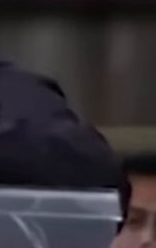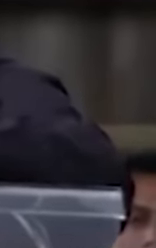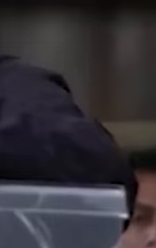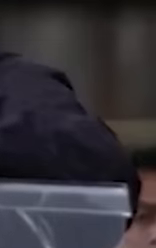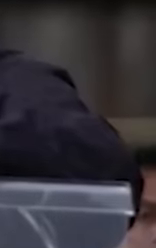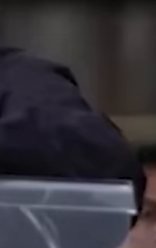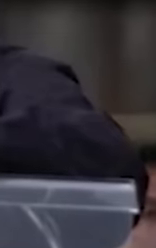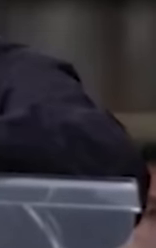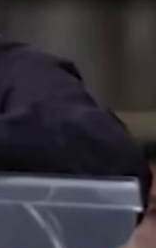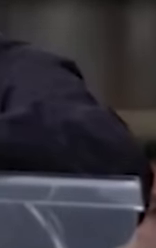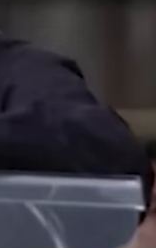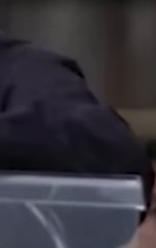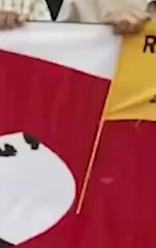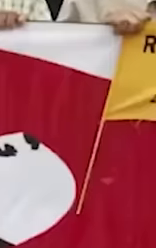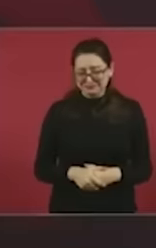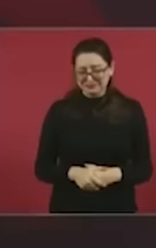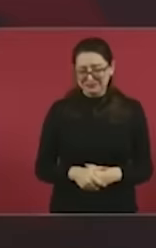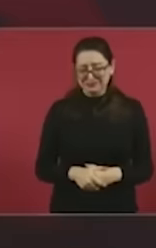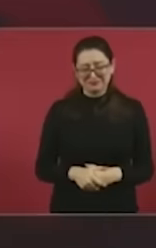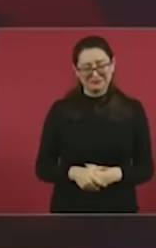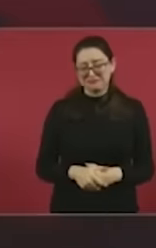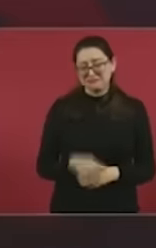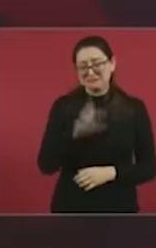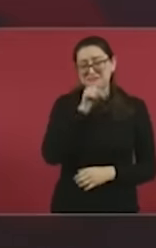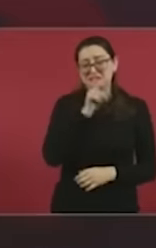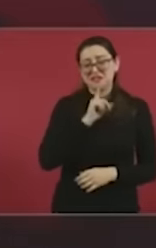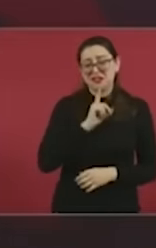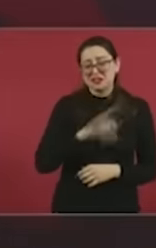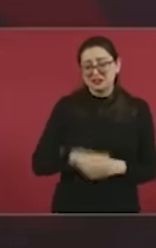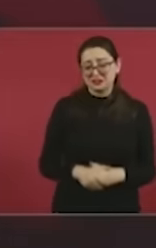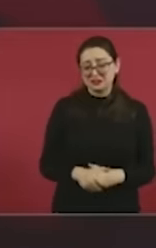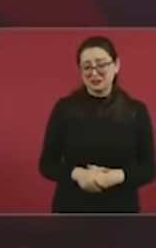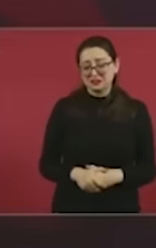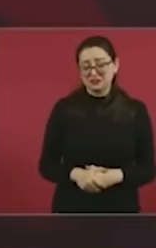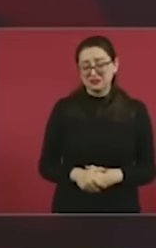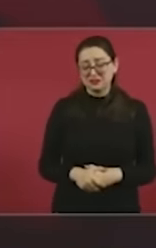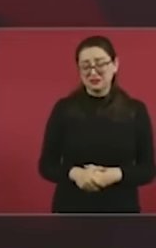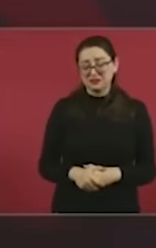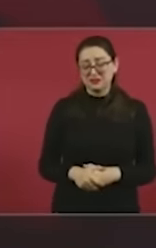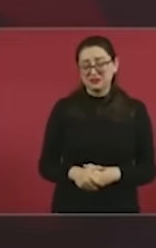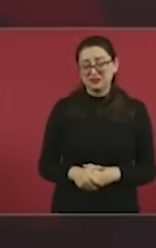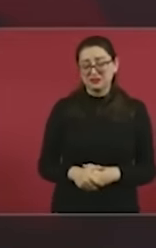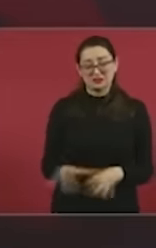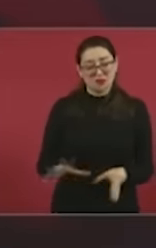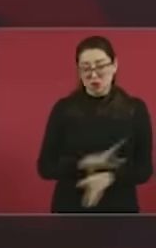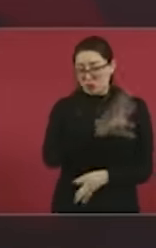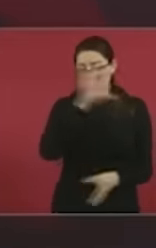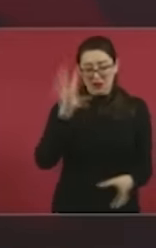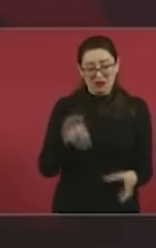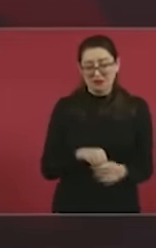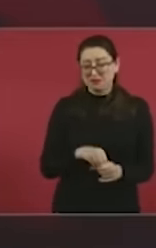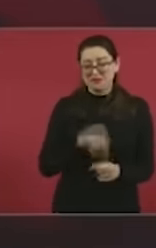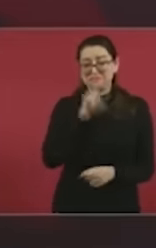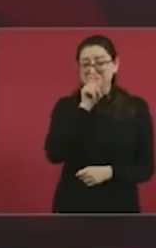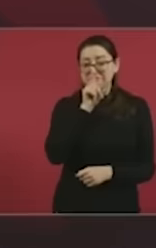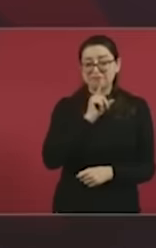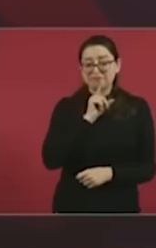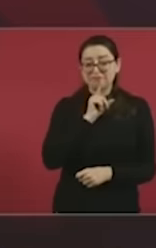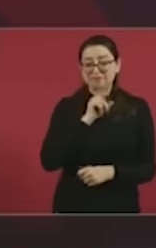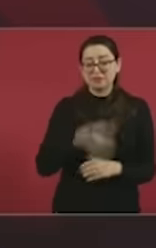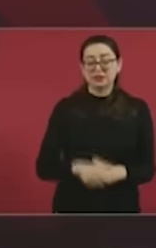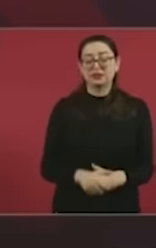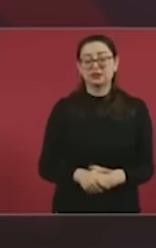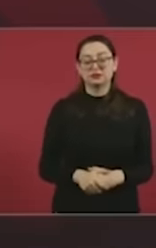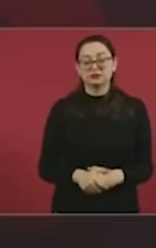este miércoles que es una campaña eh Por el año electoral que evidentemente es es un es un golpe